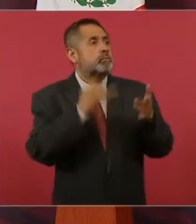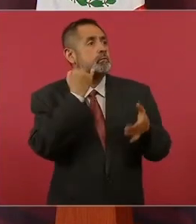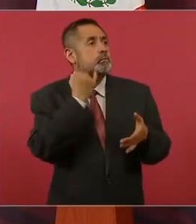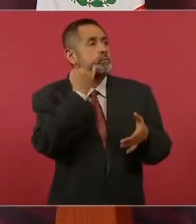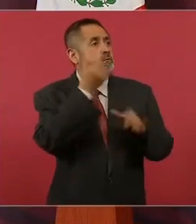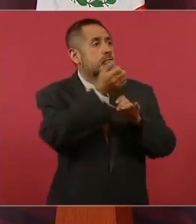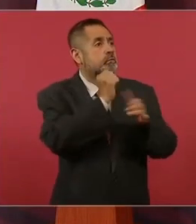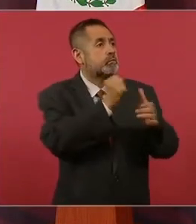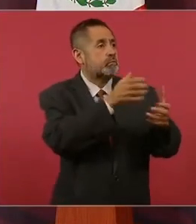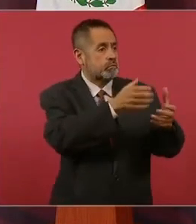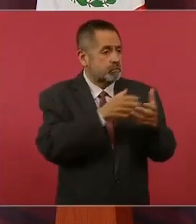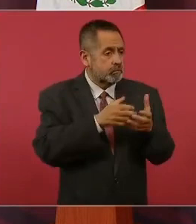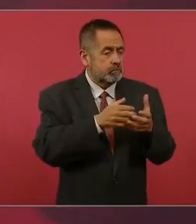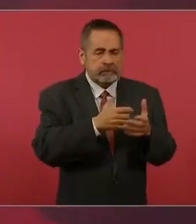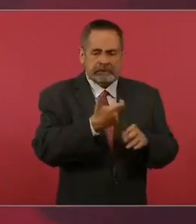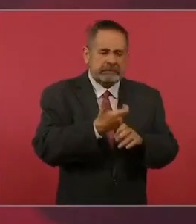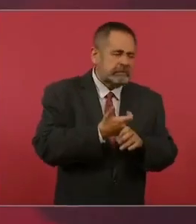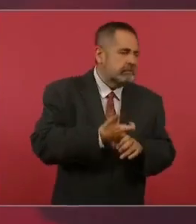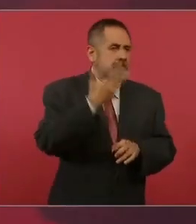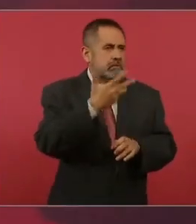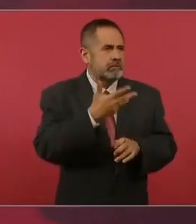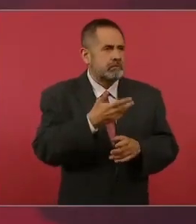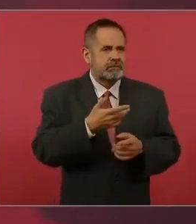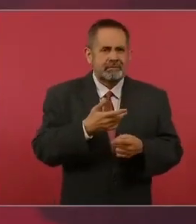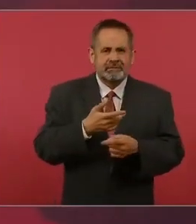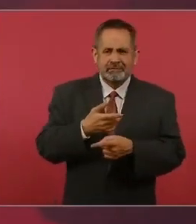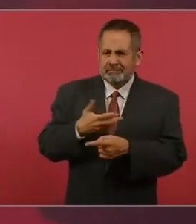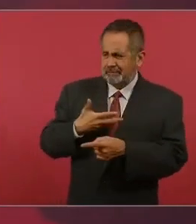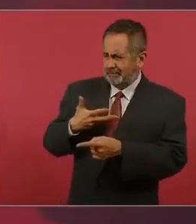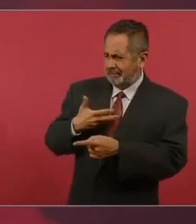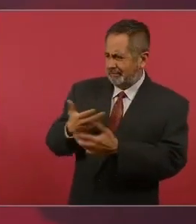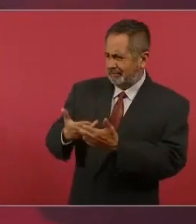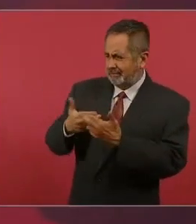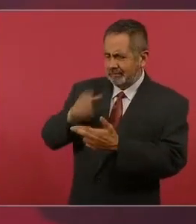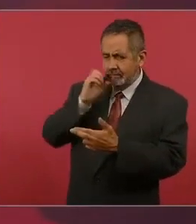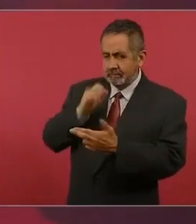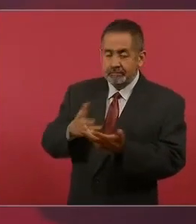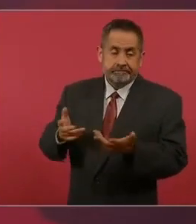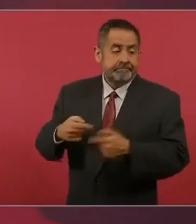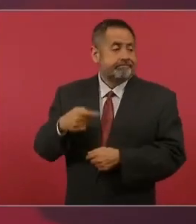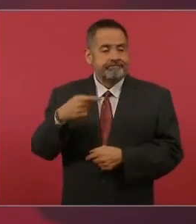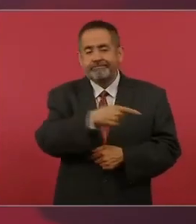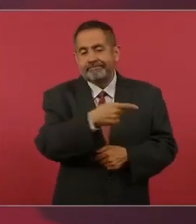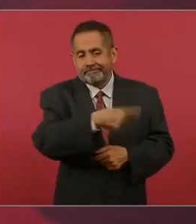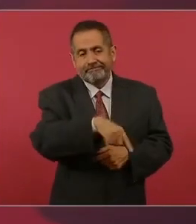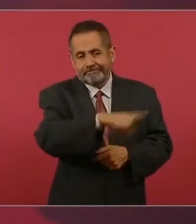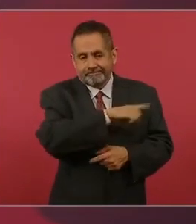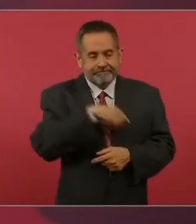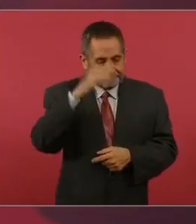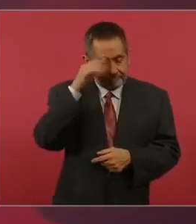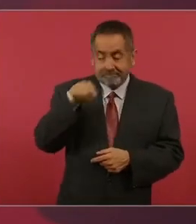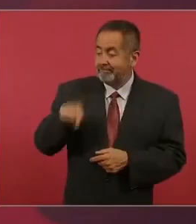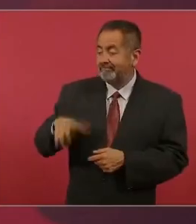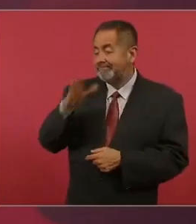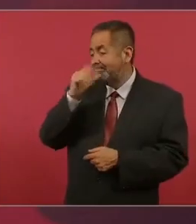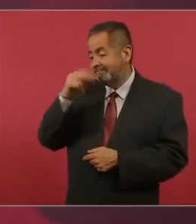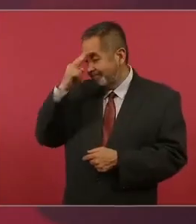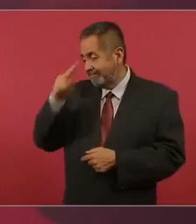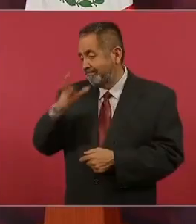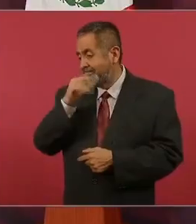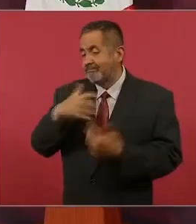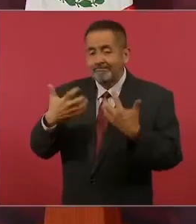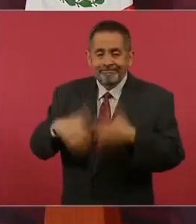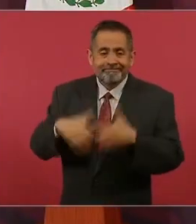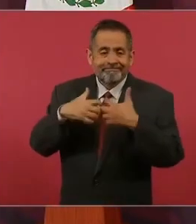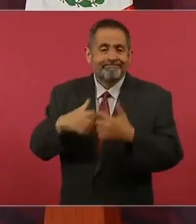sostenían que no podíamos producir los combustibles y por eso